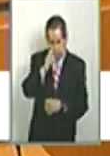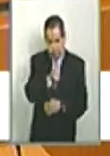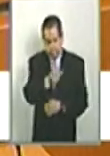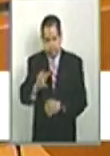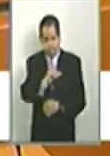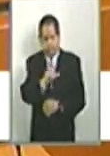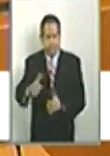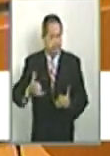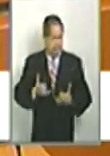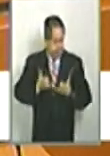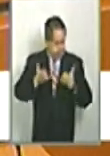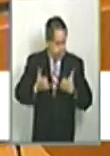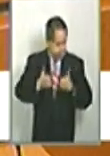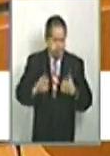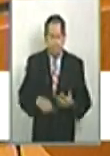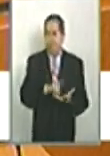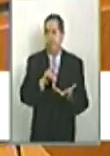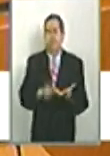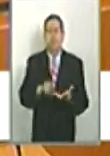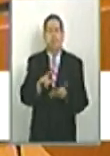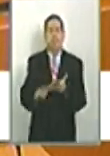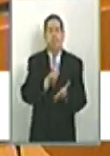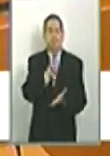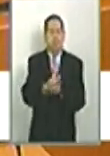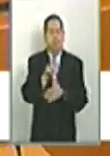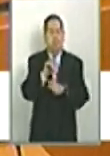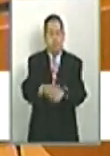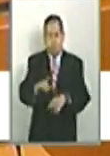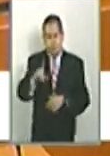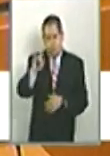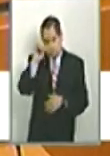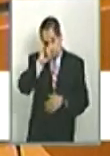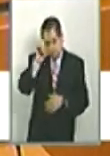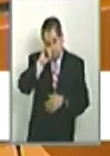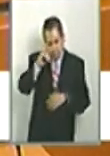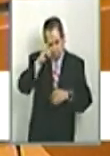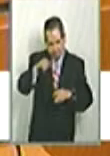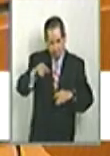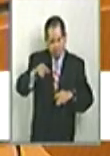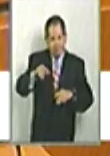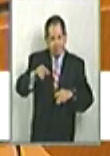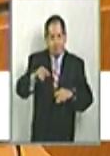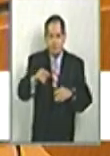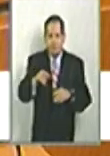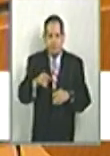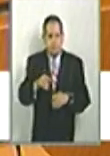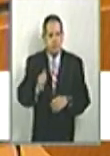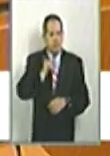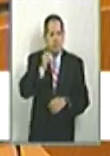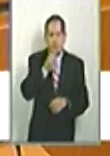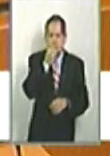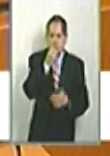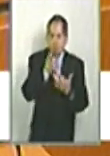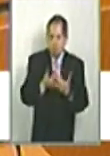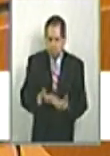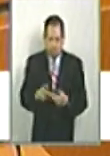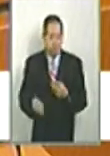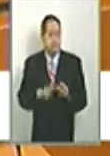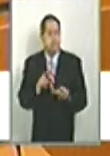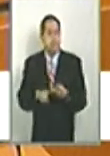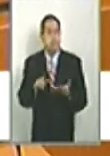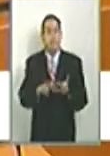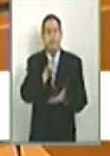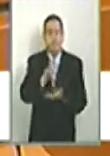adolescentes, la ley general del Consejo Nacional para el Aprovechamiento de Alimentos, ley general